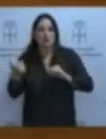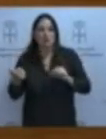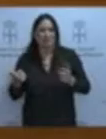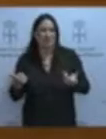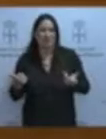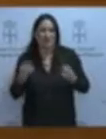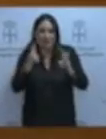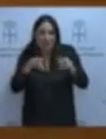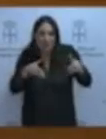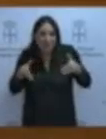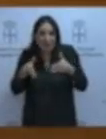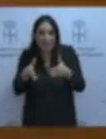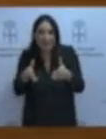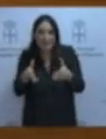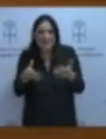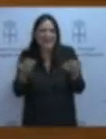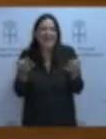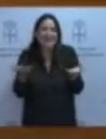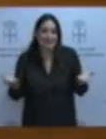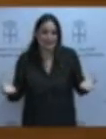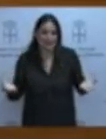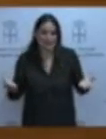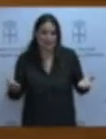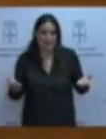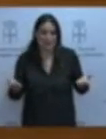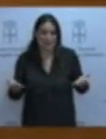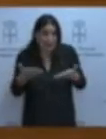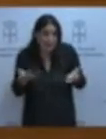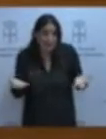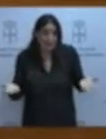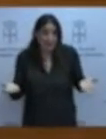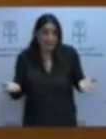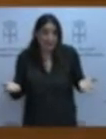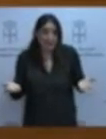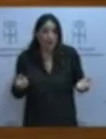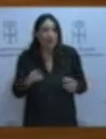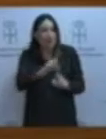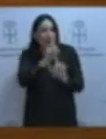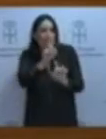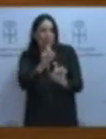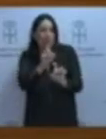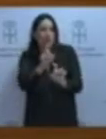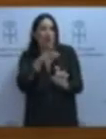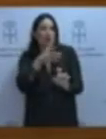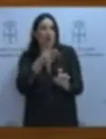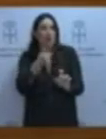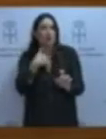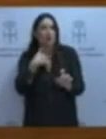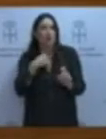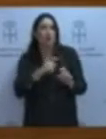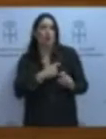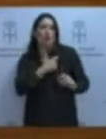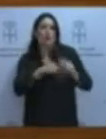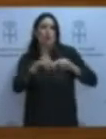carreteras, señorías, ¿de qué estamos hablando? Es pertinente hacer esta pregunta por lo que a menudo oigo en la Comisión de